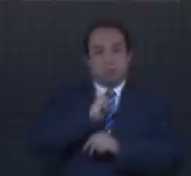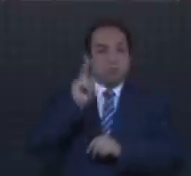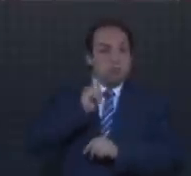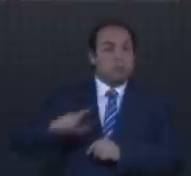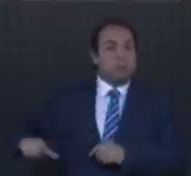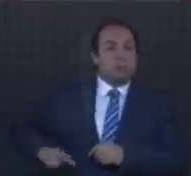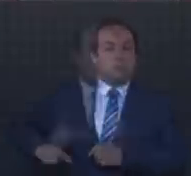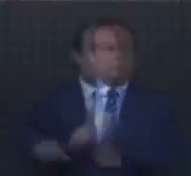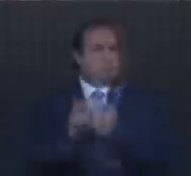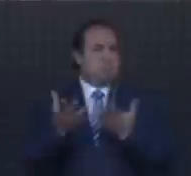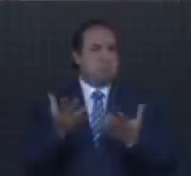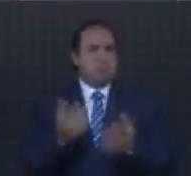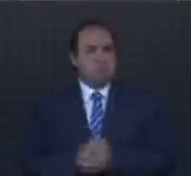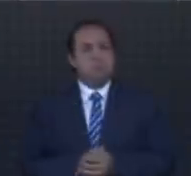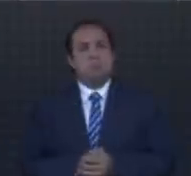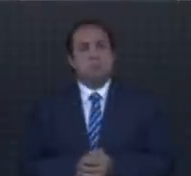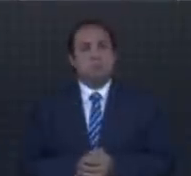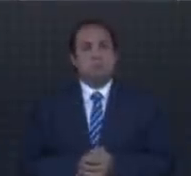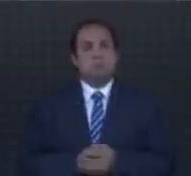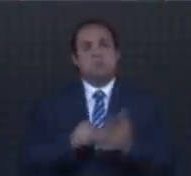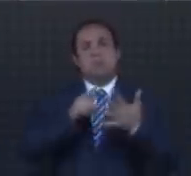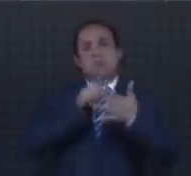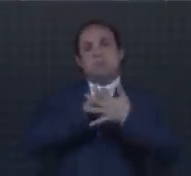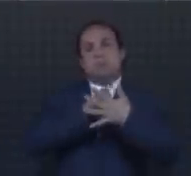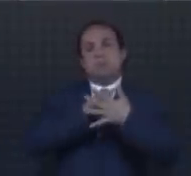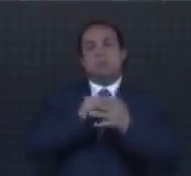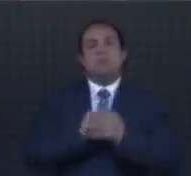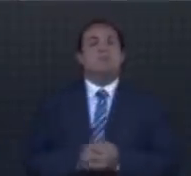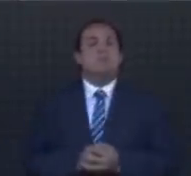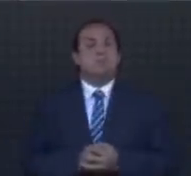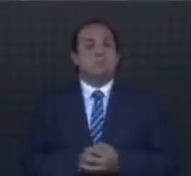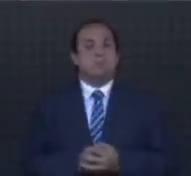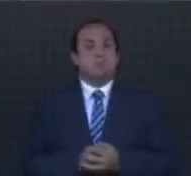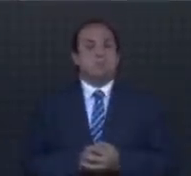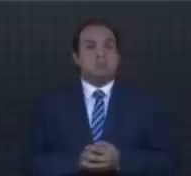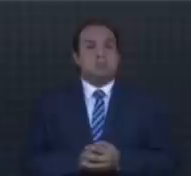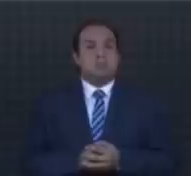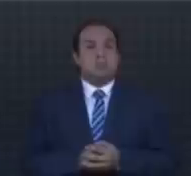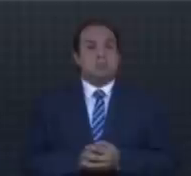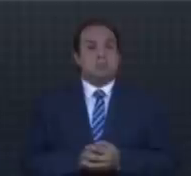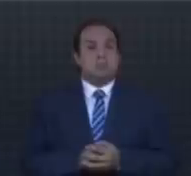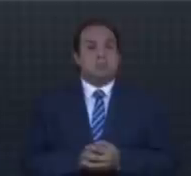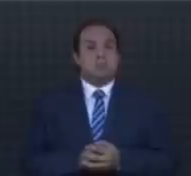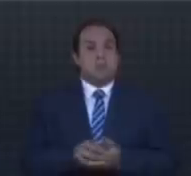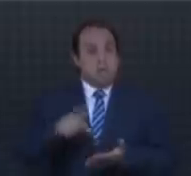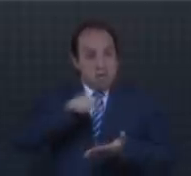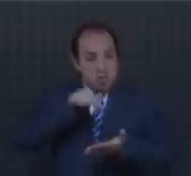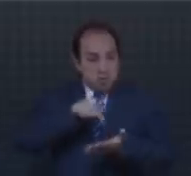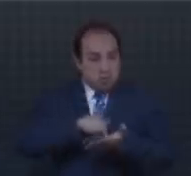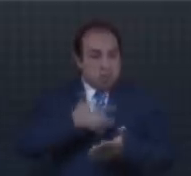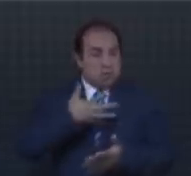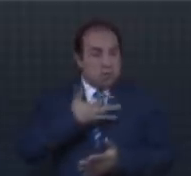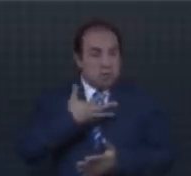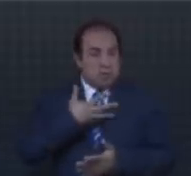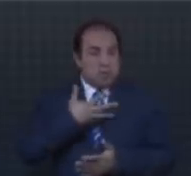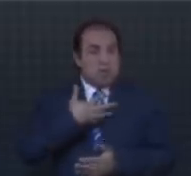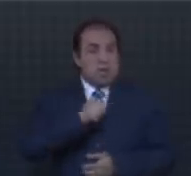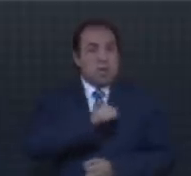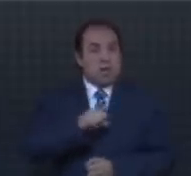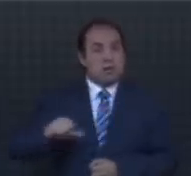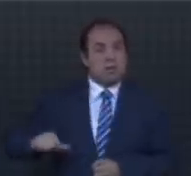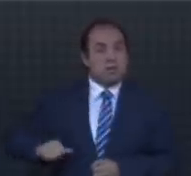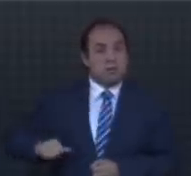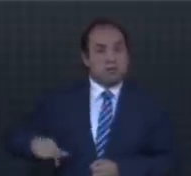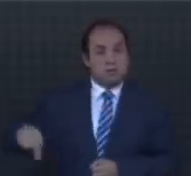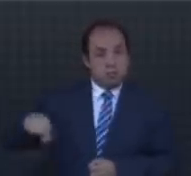gobierno y un servidor. Hay que señalar que en el punto donde se encontraban los alcaldes,